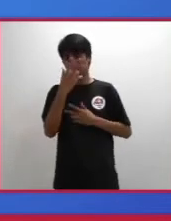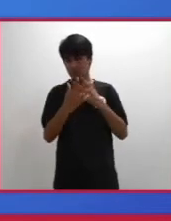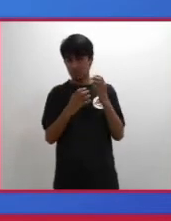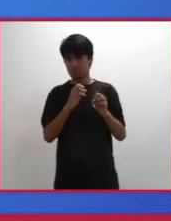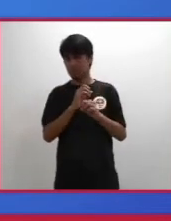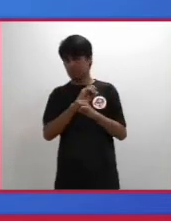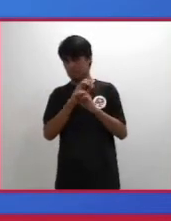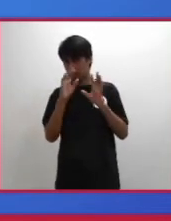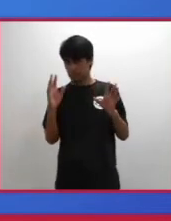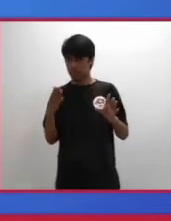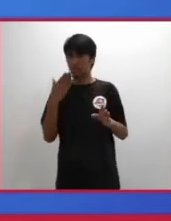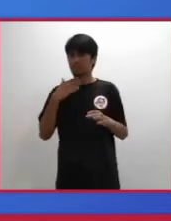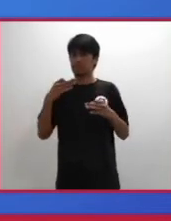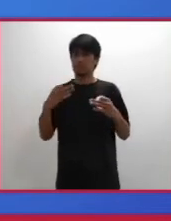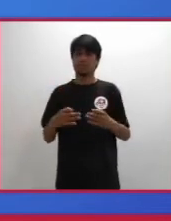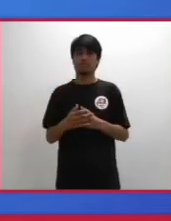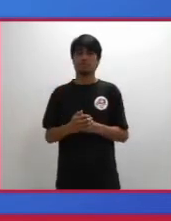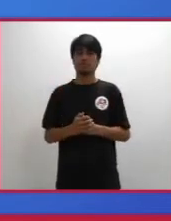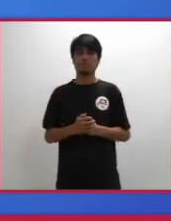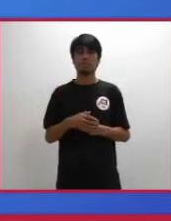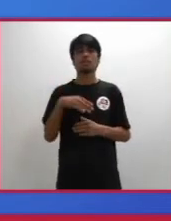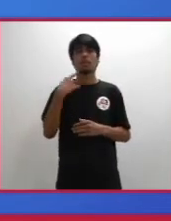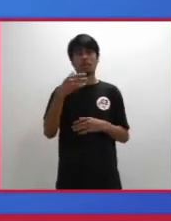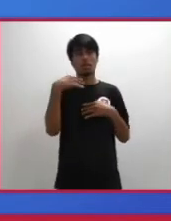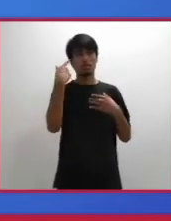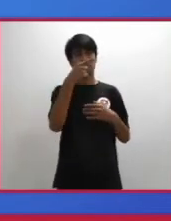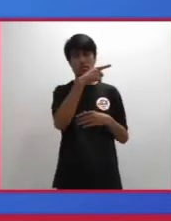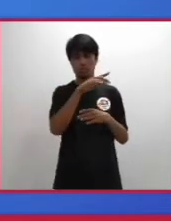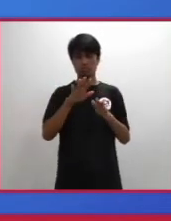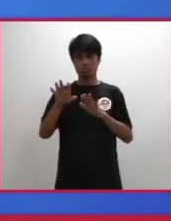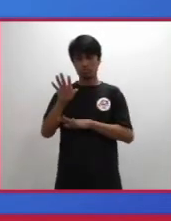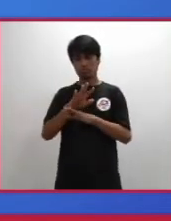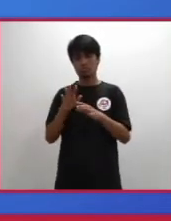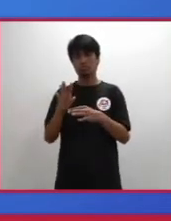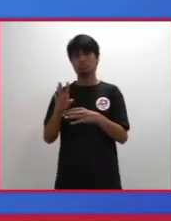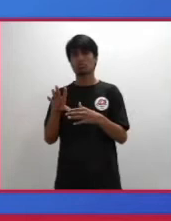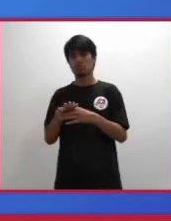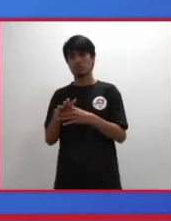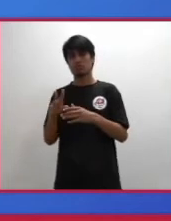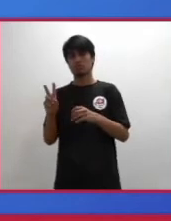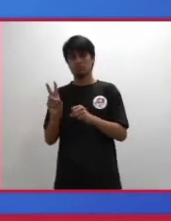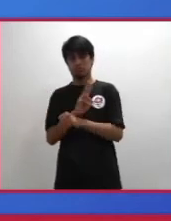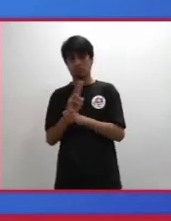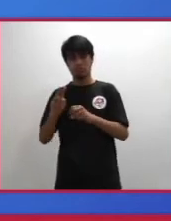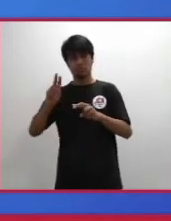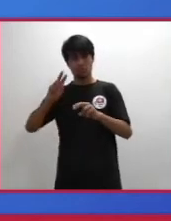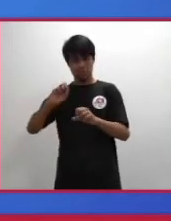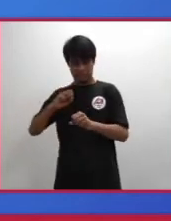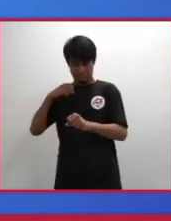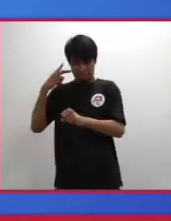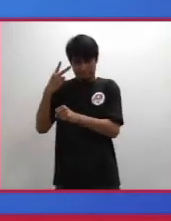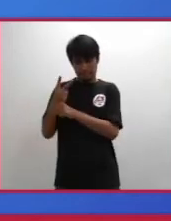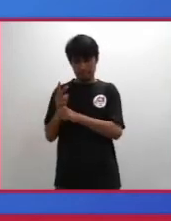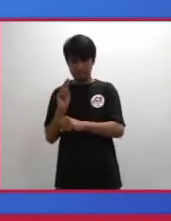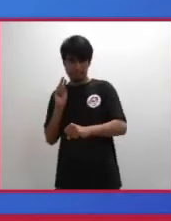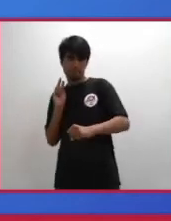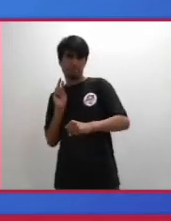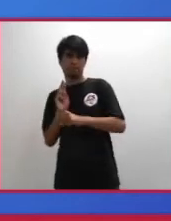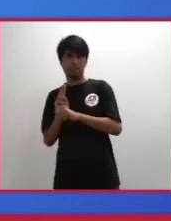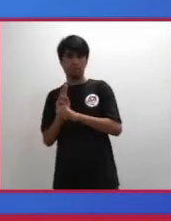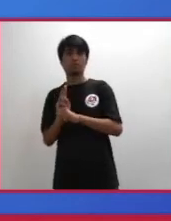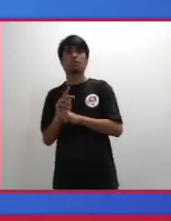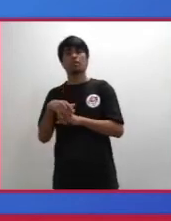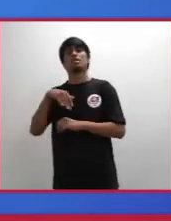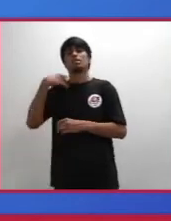aclarada la situación y tomadas las medidas necesarias para que no vuelva a ocurrir, ahí